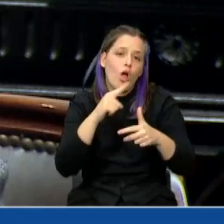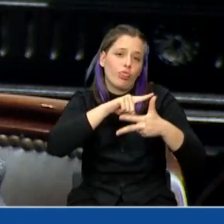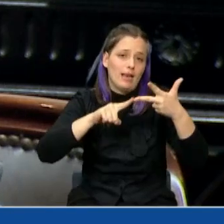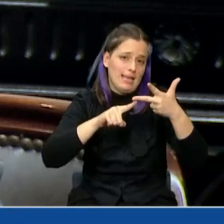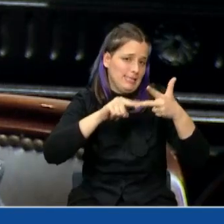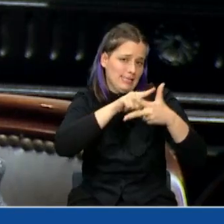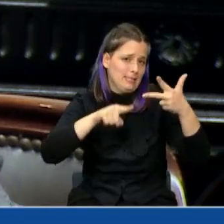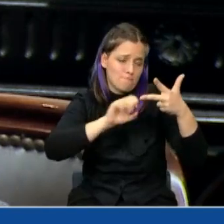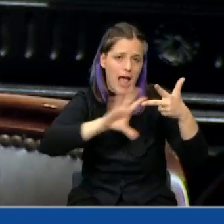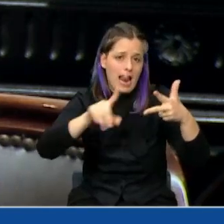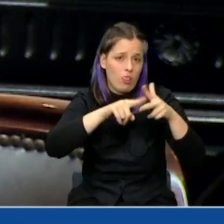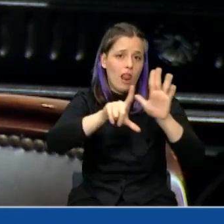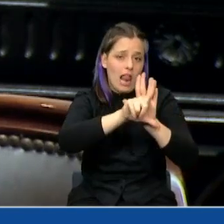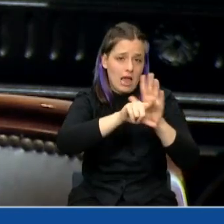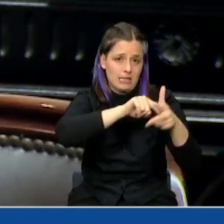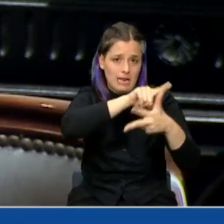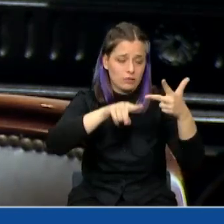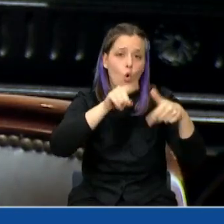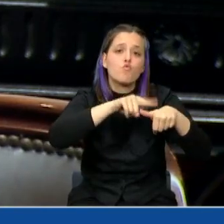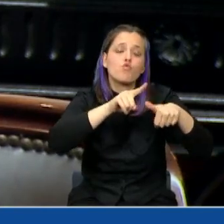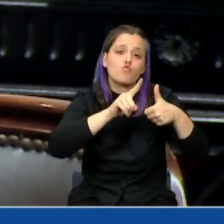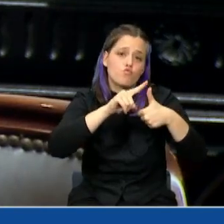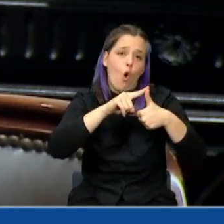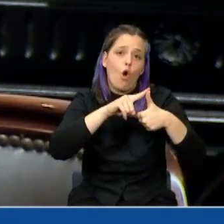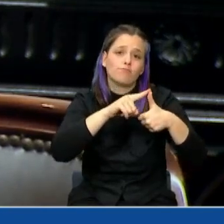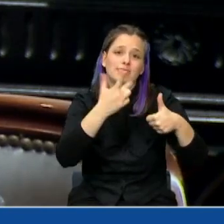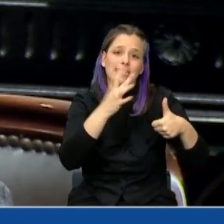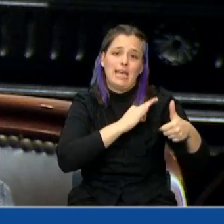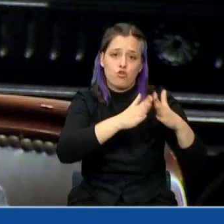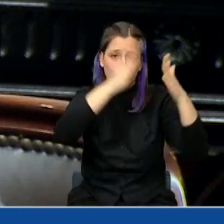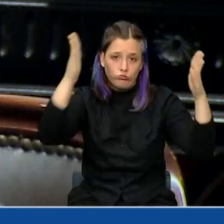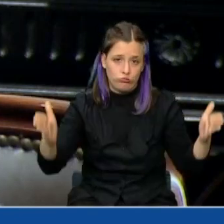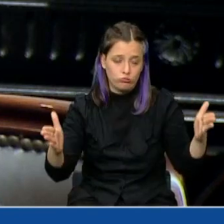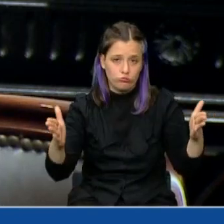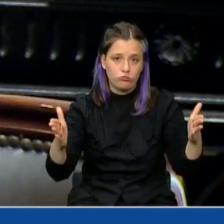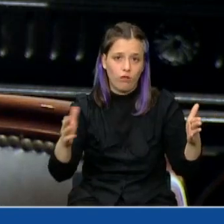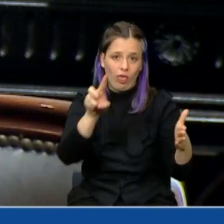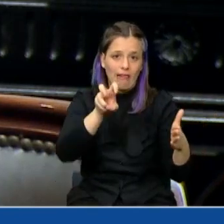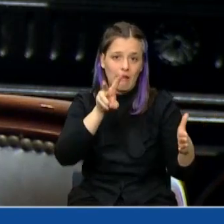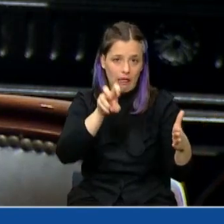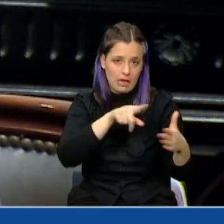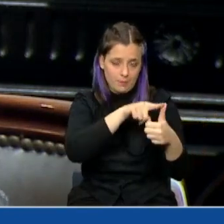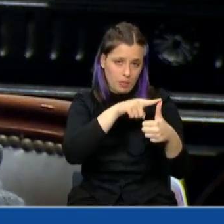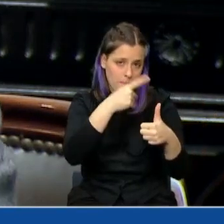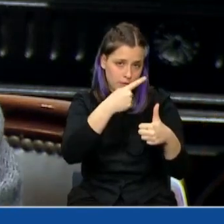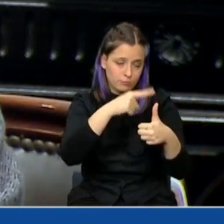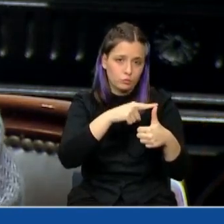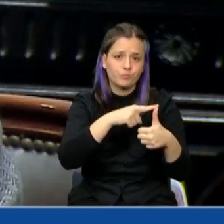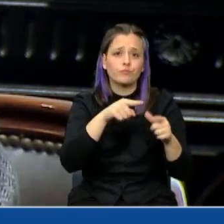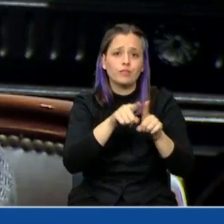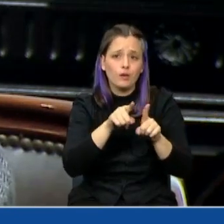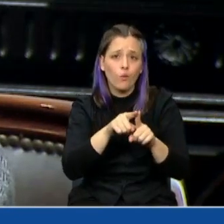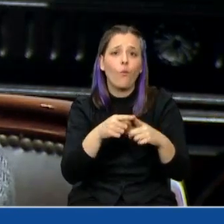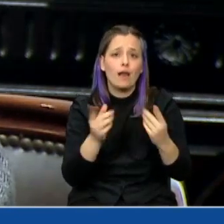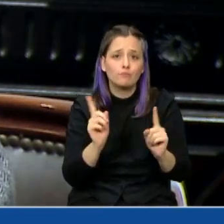tiene la ley, que son el plazo mínimo de las locaciones, que contrariando la